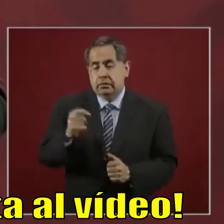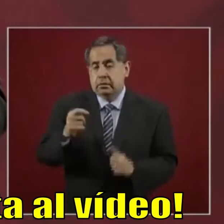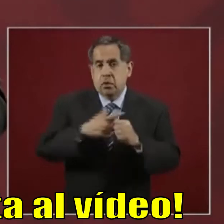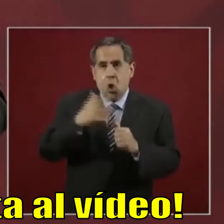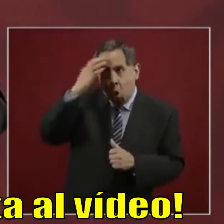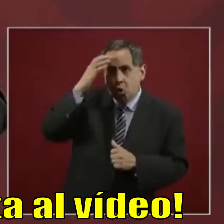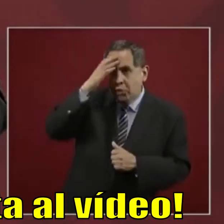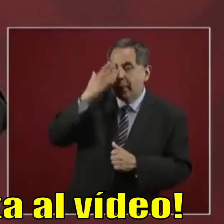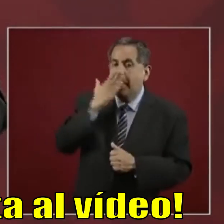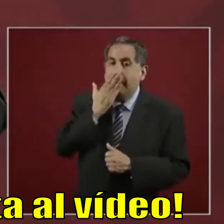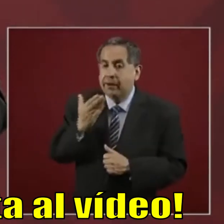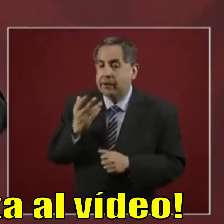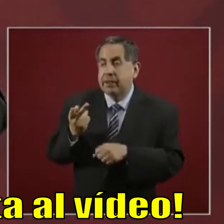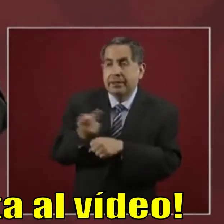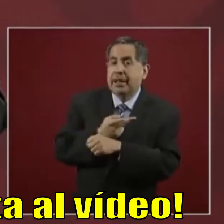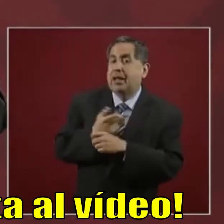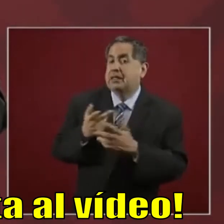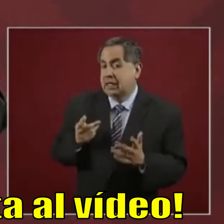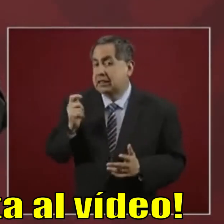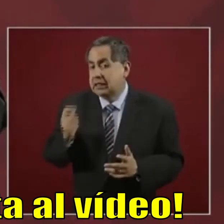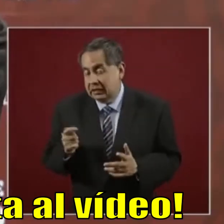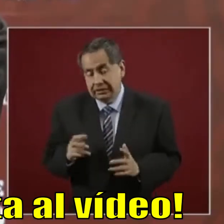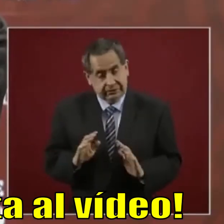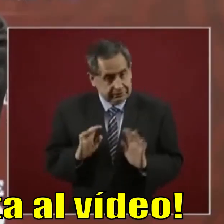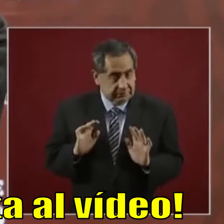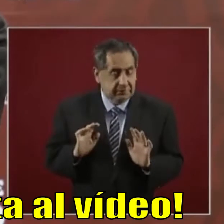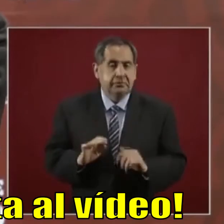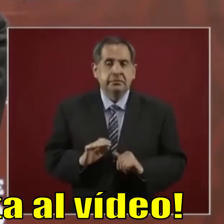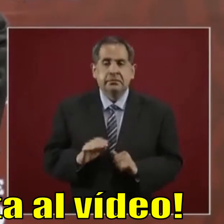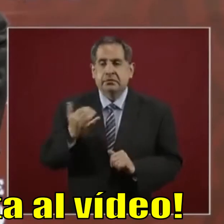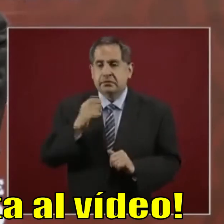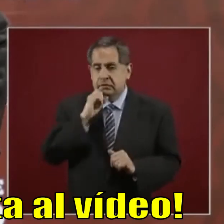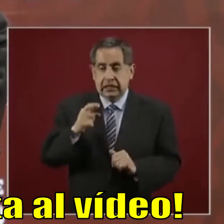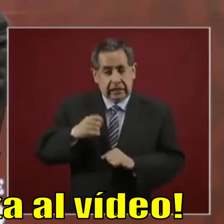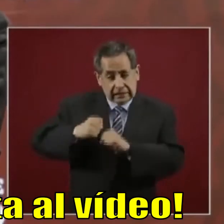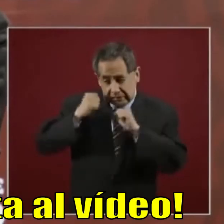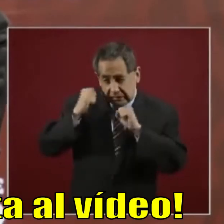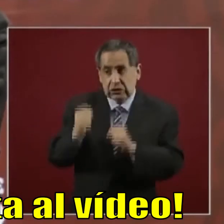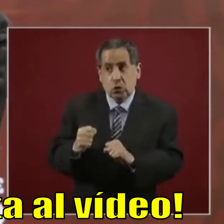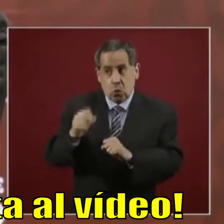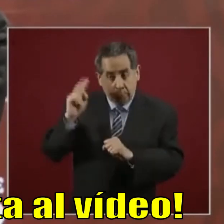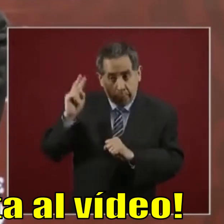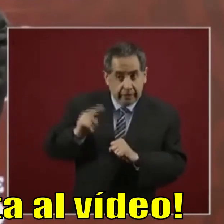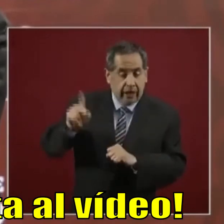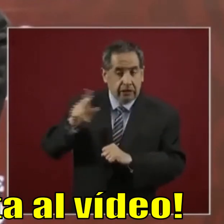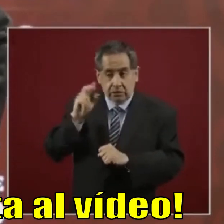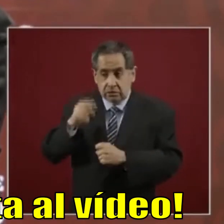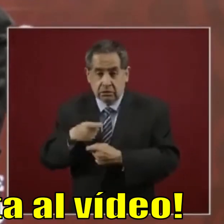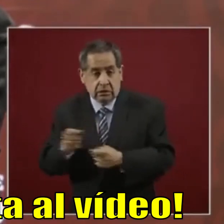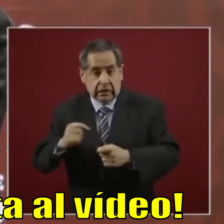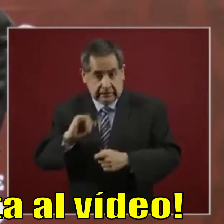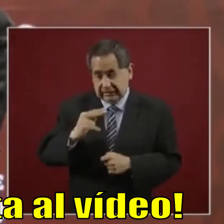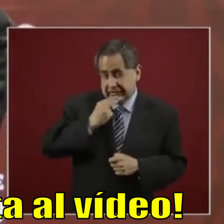conocer bien lo que está sucediendo y garantizar que sea algo